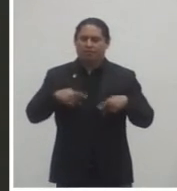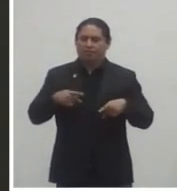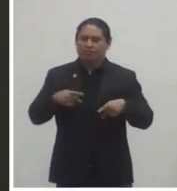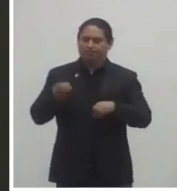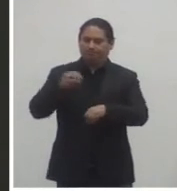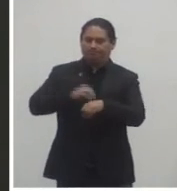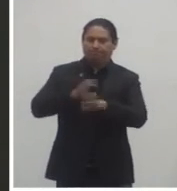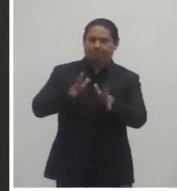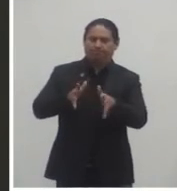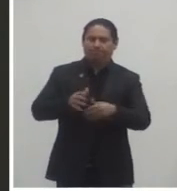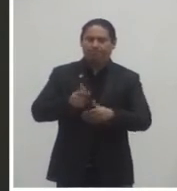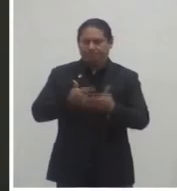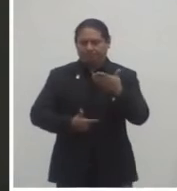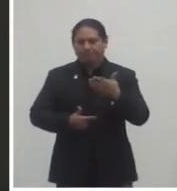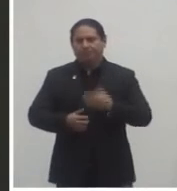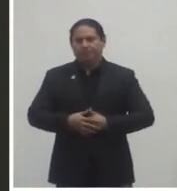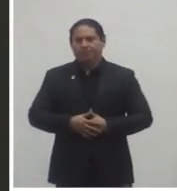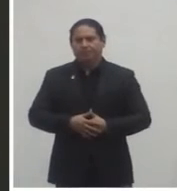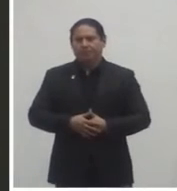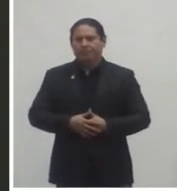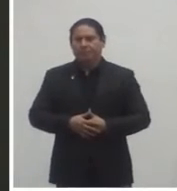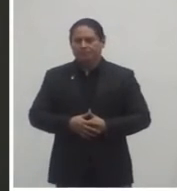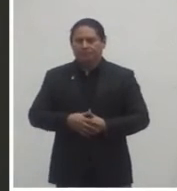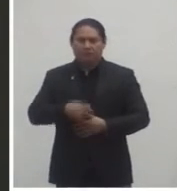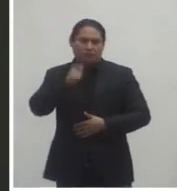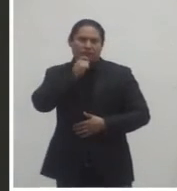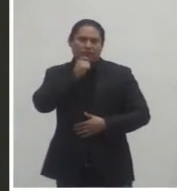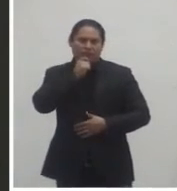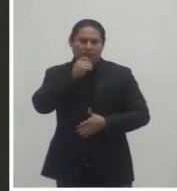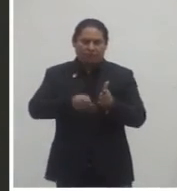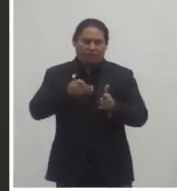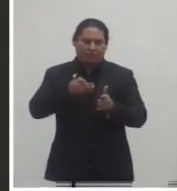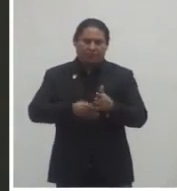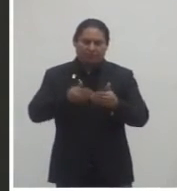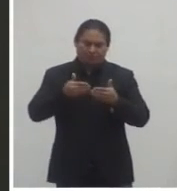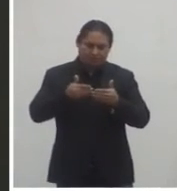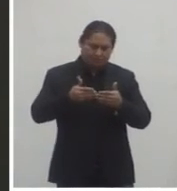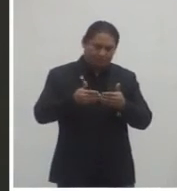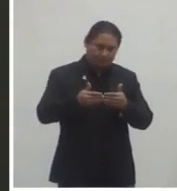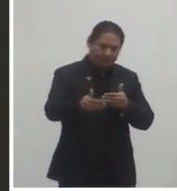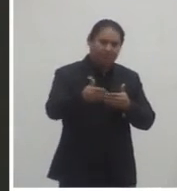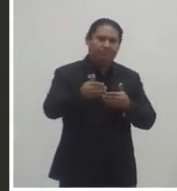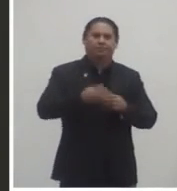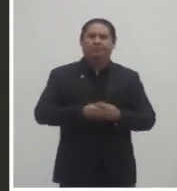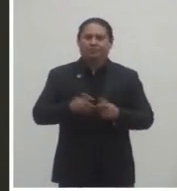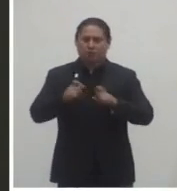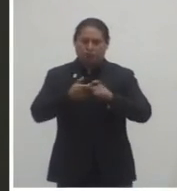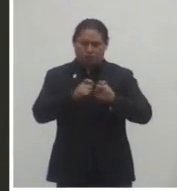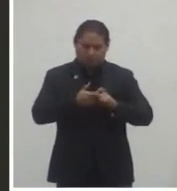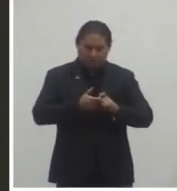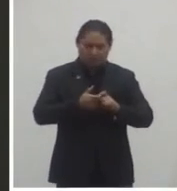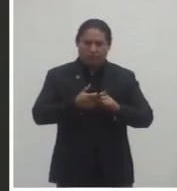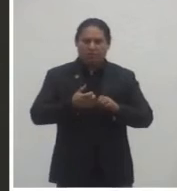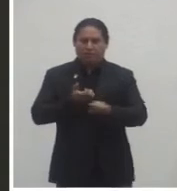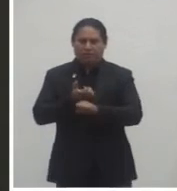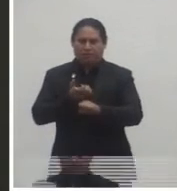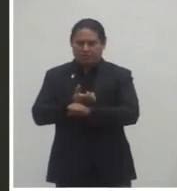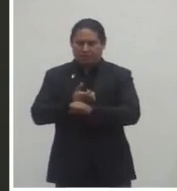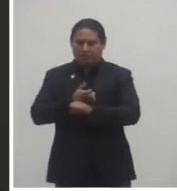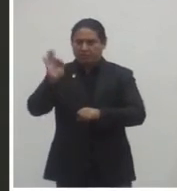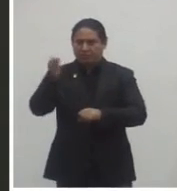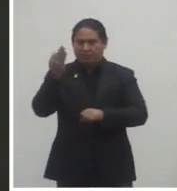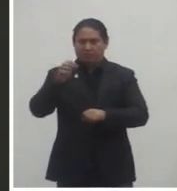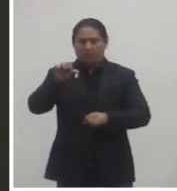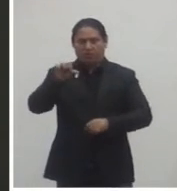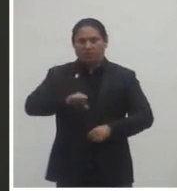y de chiapanecos. Todavía queda mucho por hacer, pero la cooperación, gobierno federal y Chiapas, hoy es